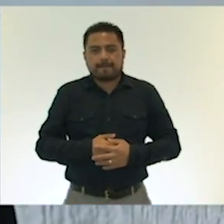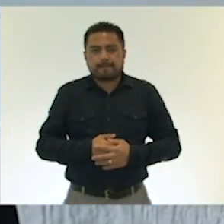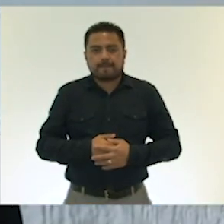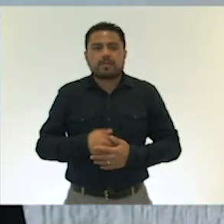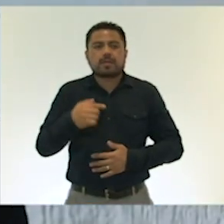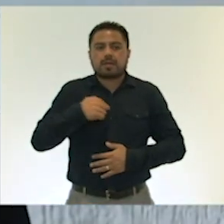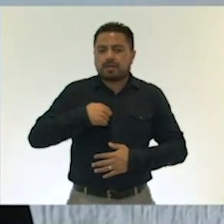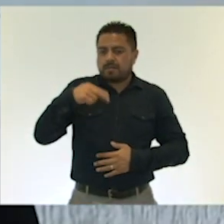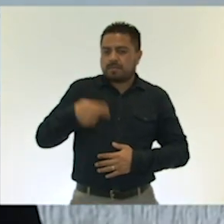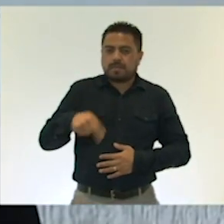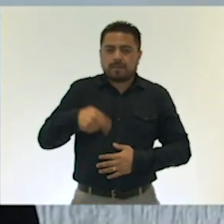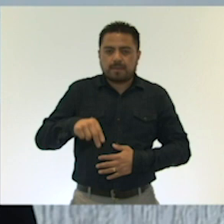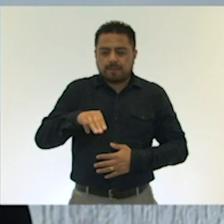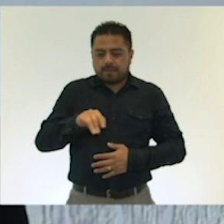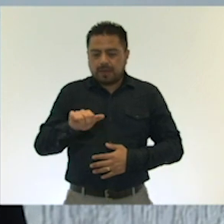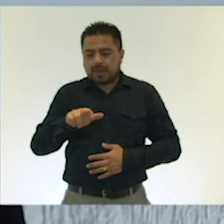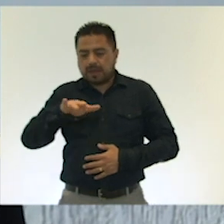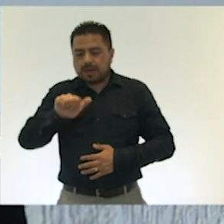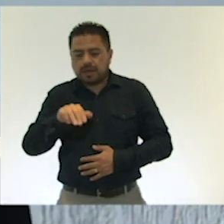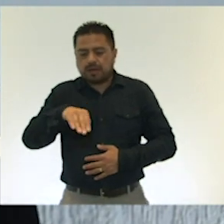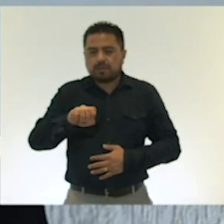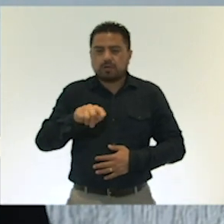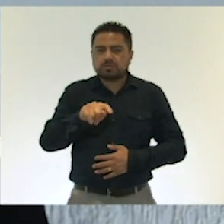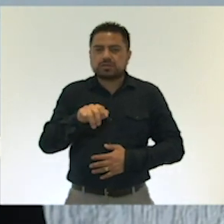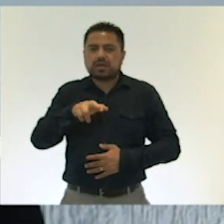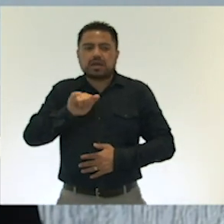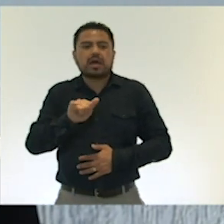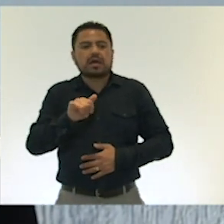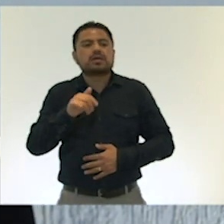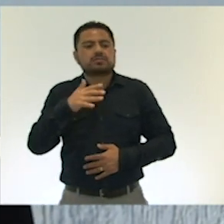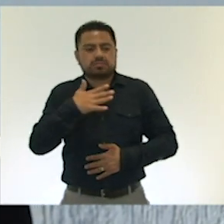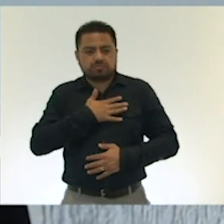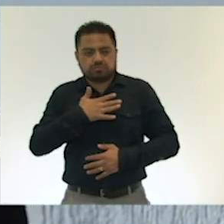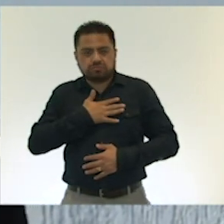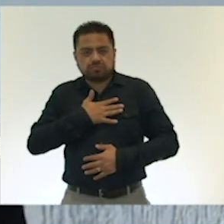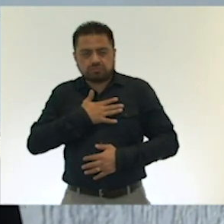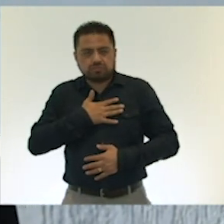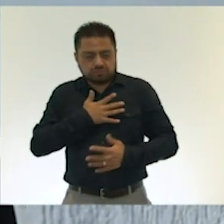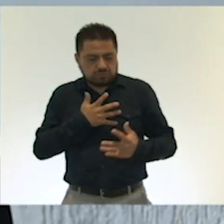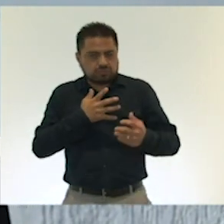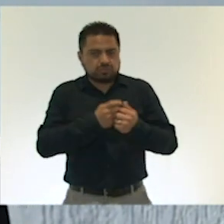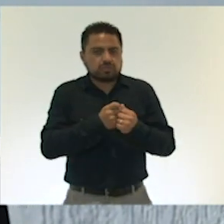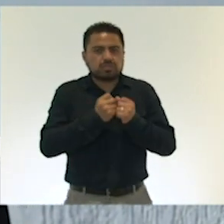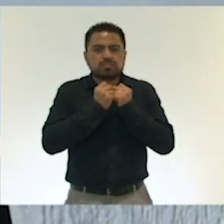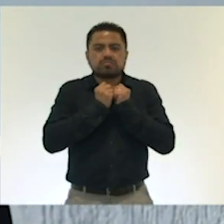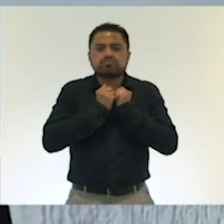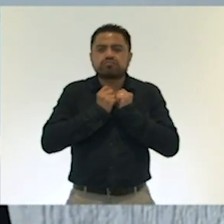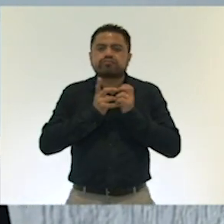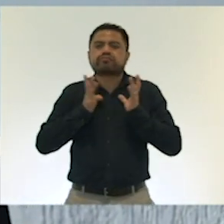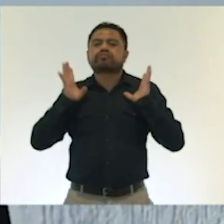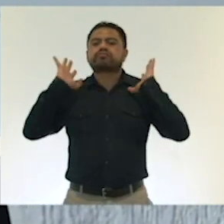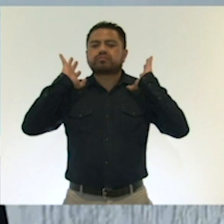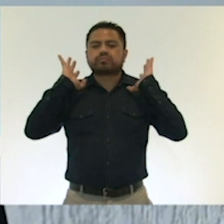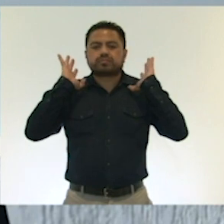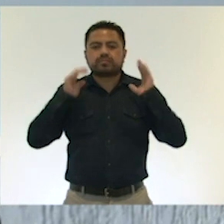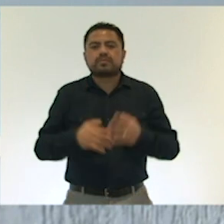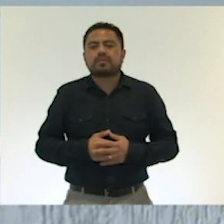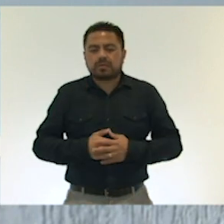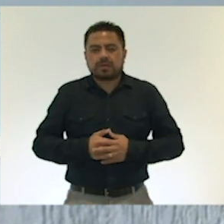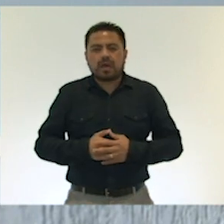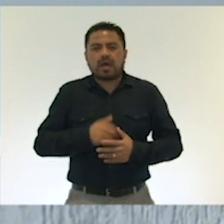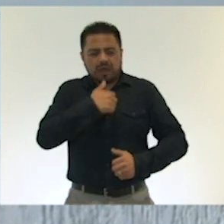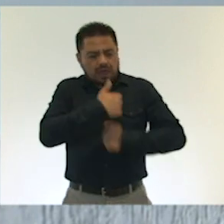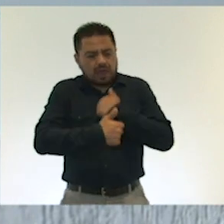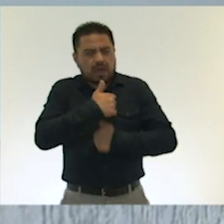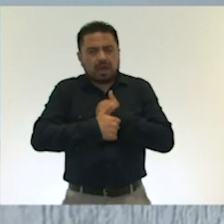Mi nombre es María Montserrat Cruz Beltrán, soy percusionista egresada del Conservatorio de Las Rosas. Tengo ejerciendo la